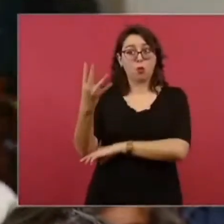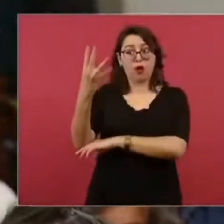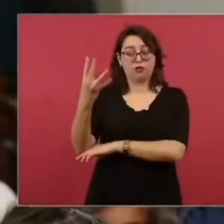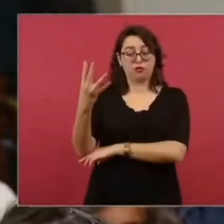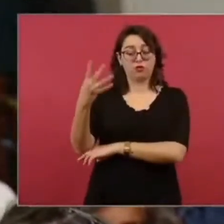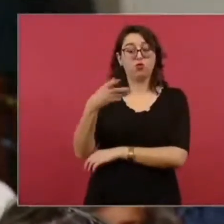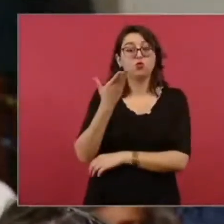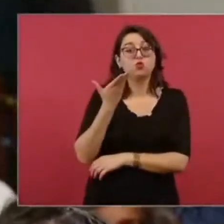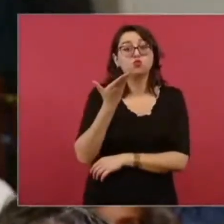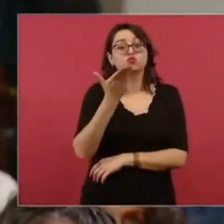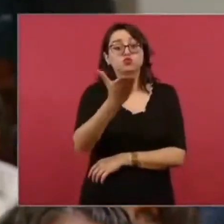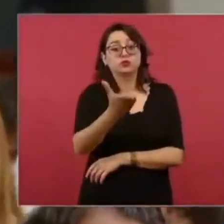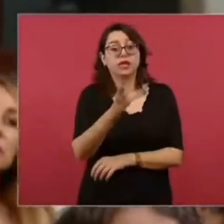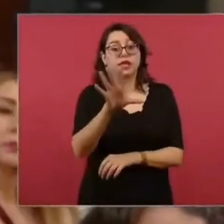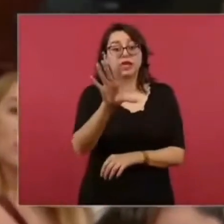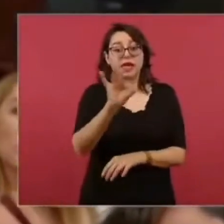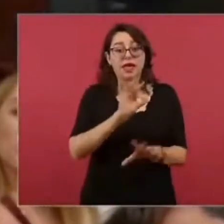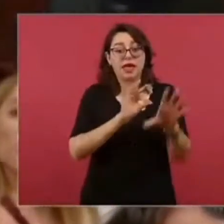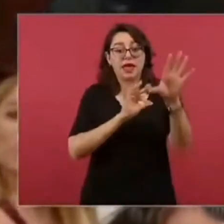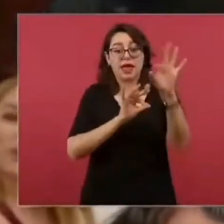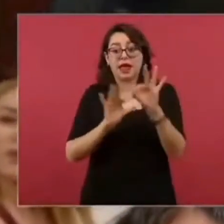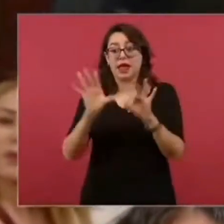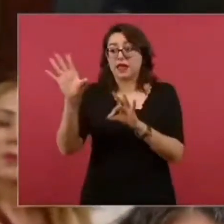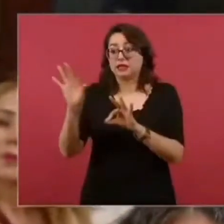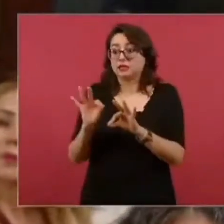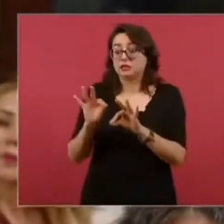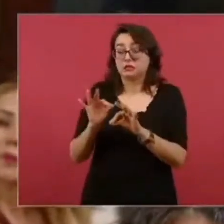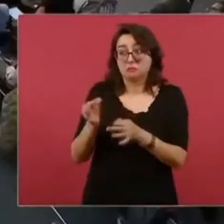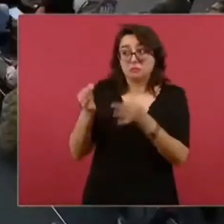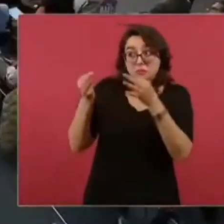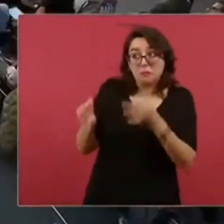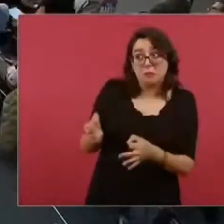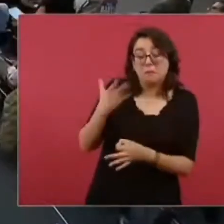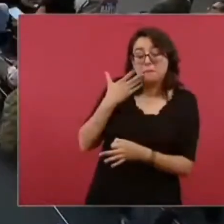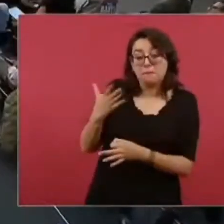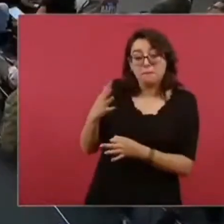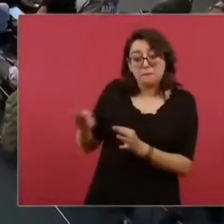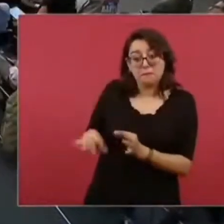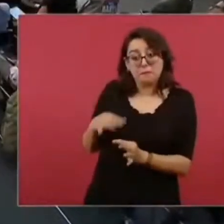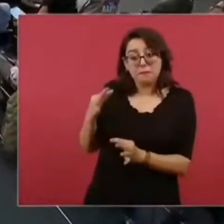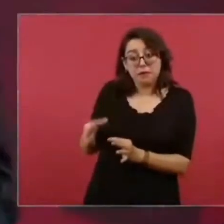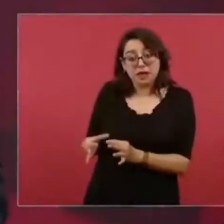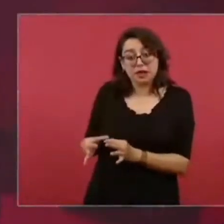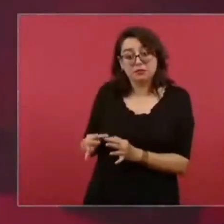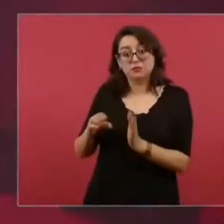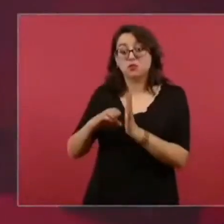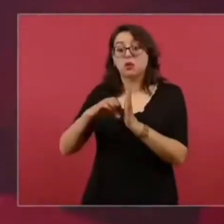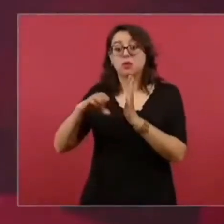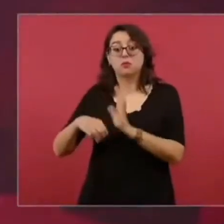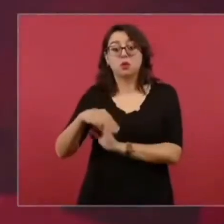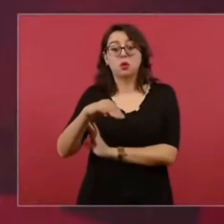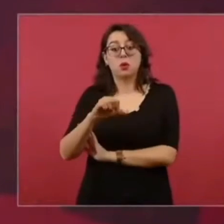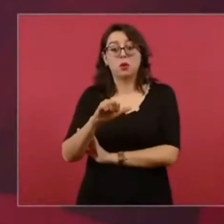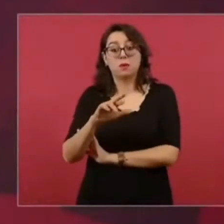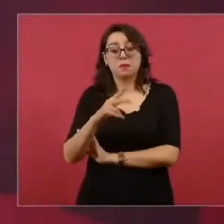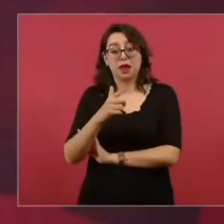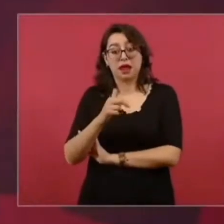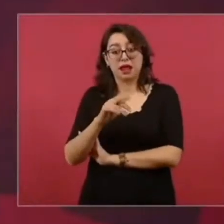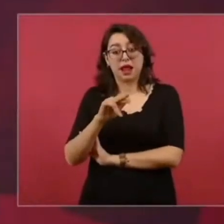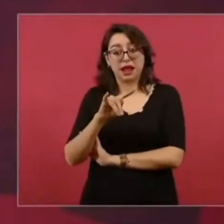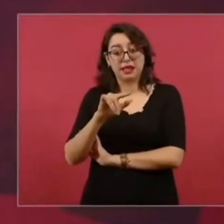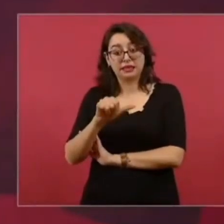actualmente se desempeñan como tales? Por ejemplo, Margarita Ríos Farjat. No, les voy a